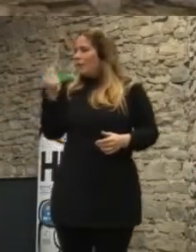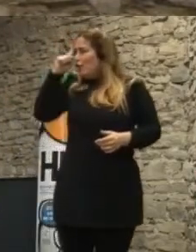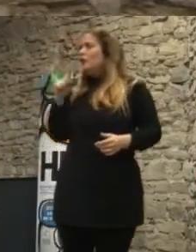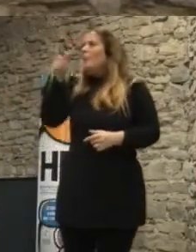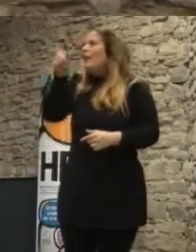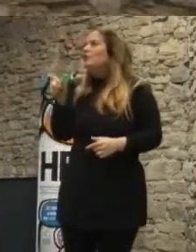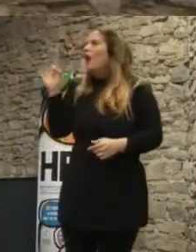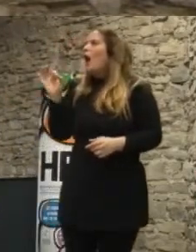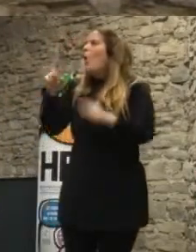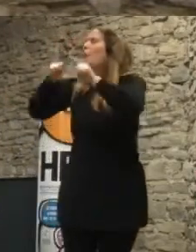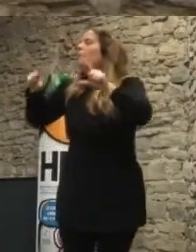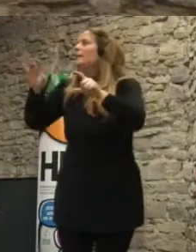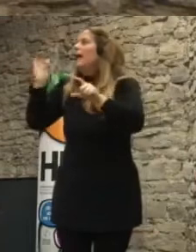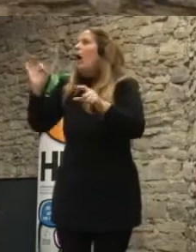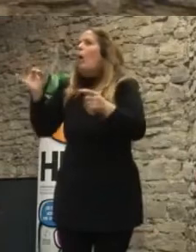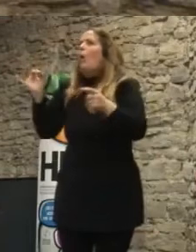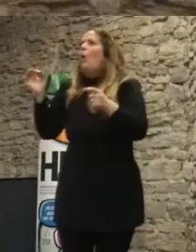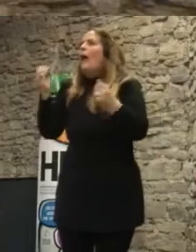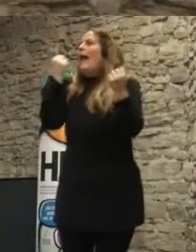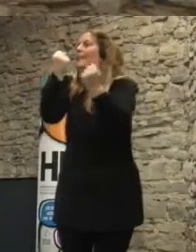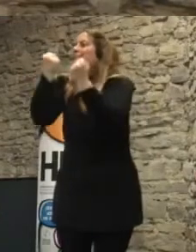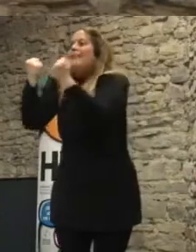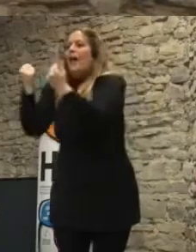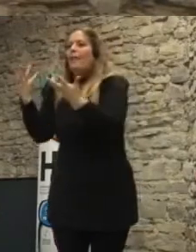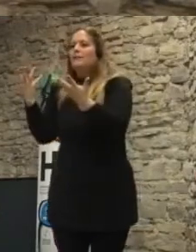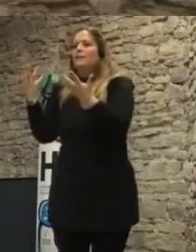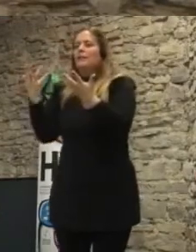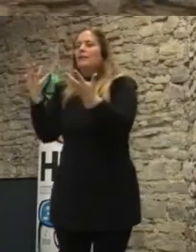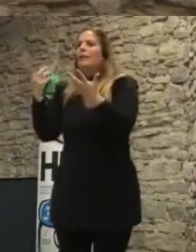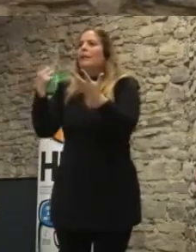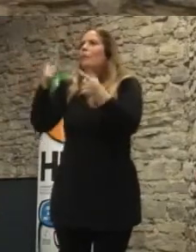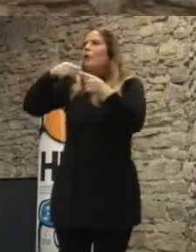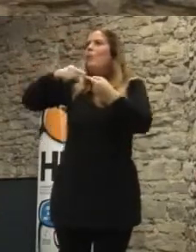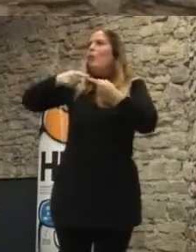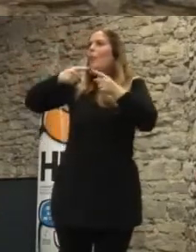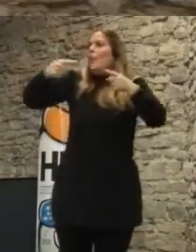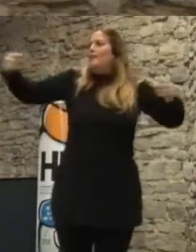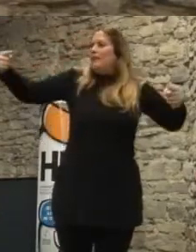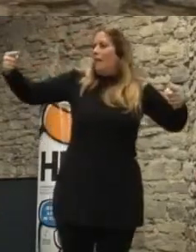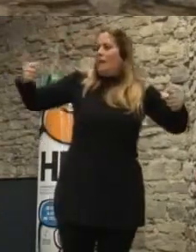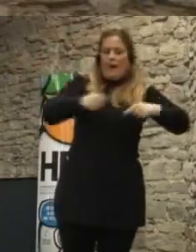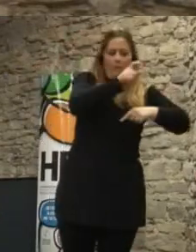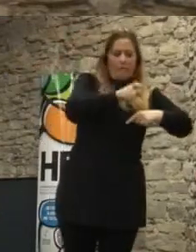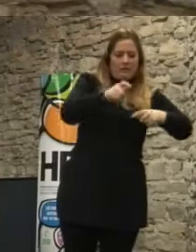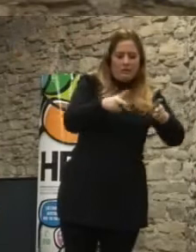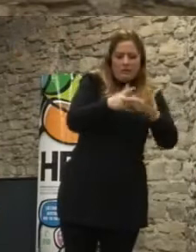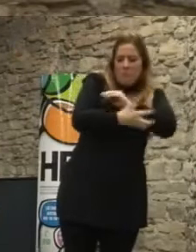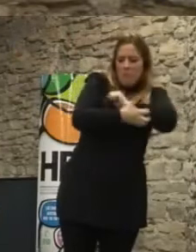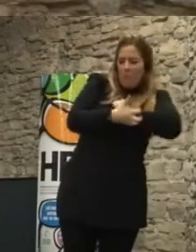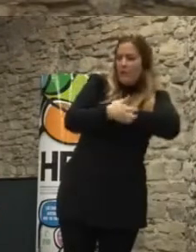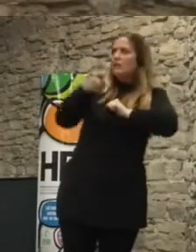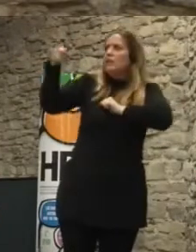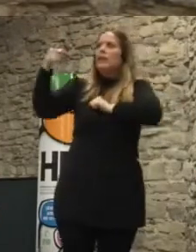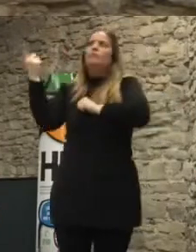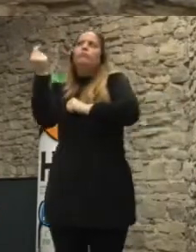son entes o ¿no?, que están a una distancia, y esto provoca fracturas sociales, exclusión